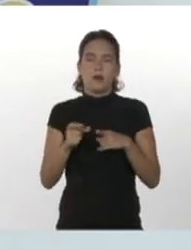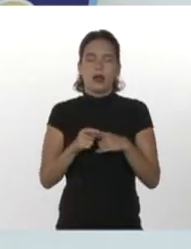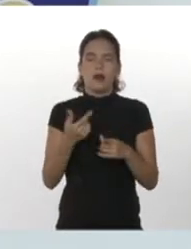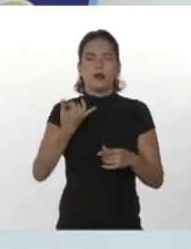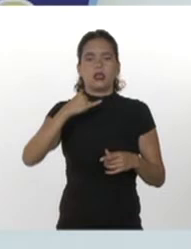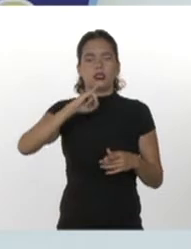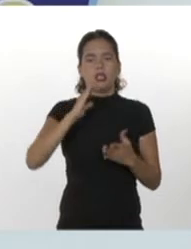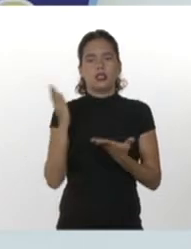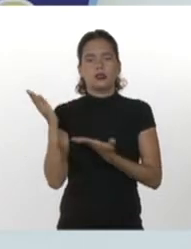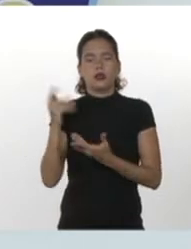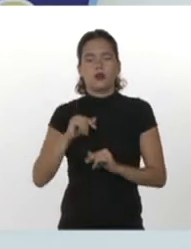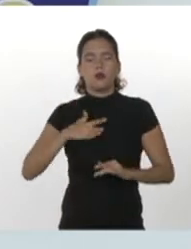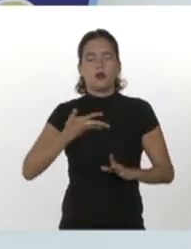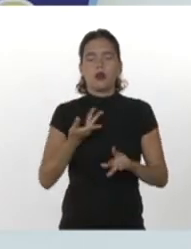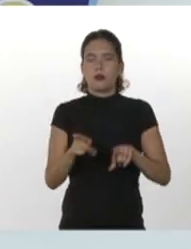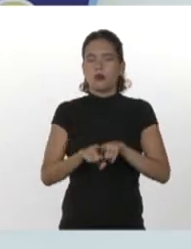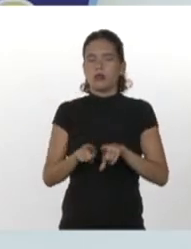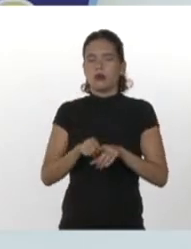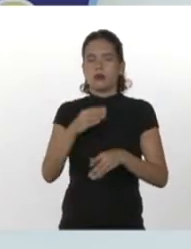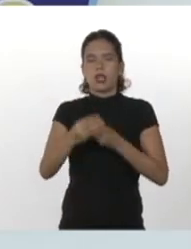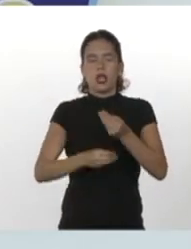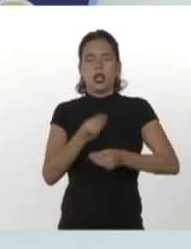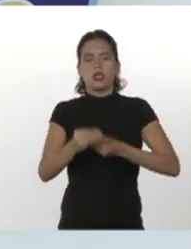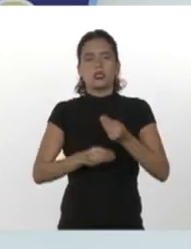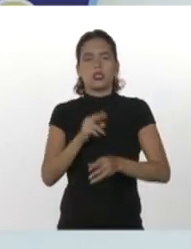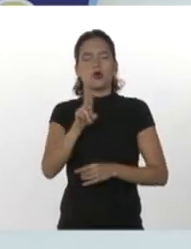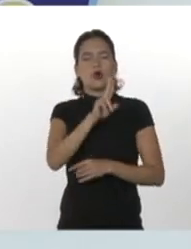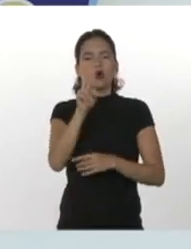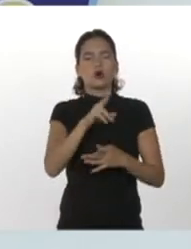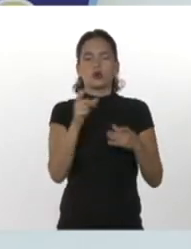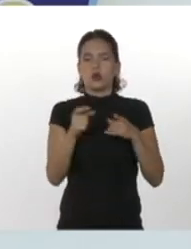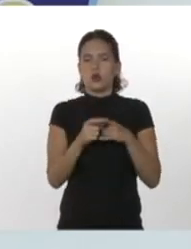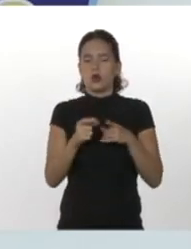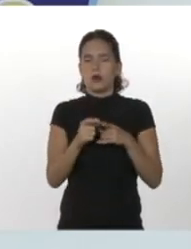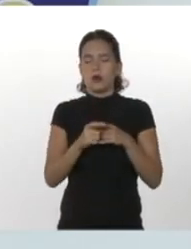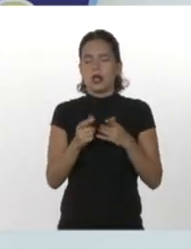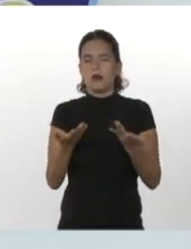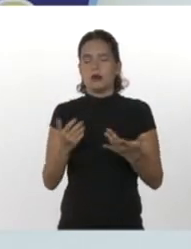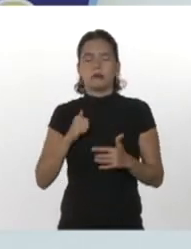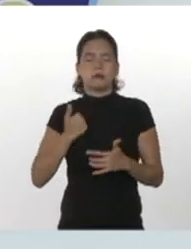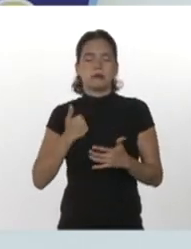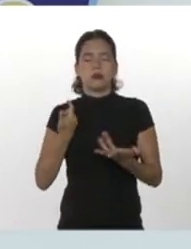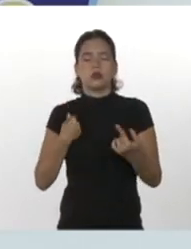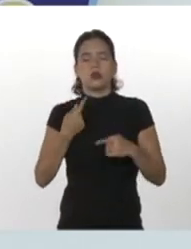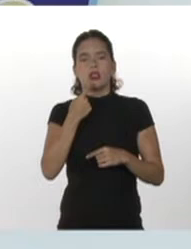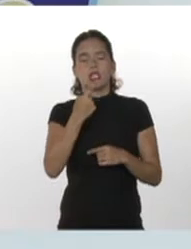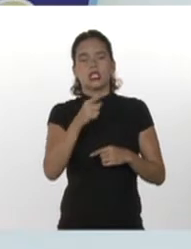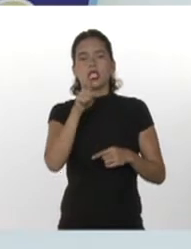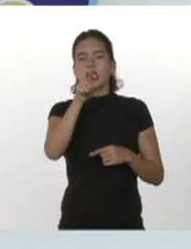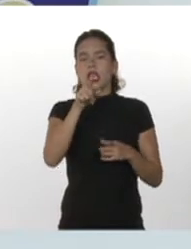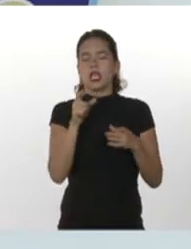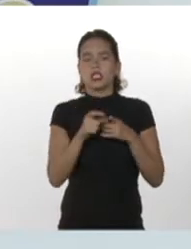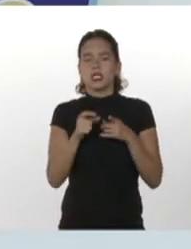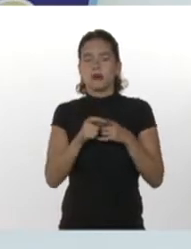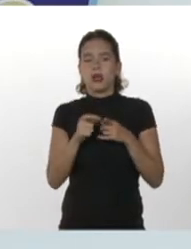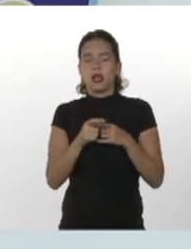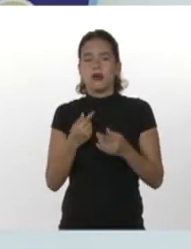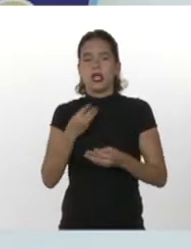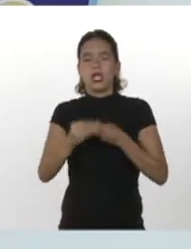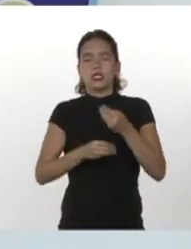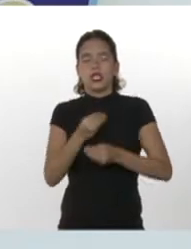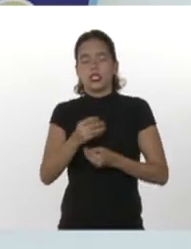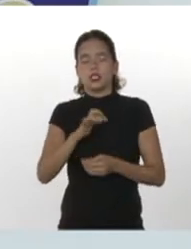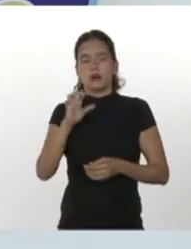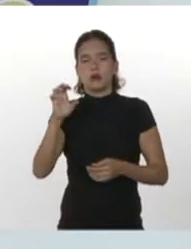están allí. Podemos también hacer uso de una palabra determinada y entonces decirle que esa palabra está formada